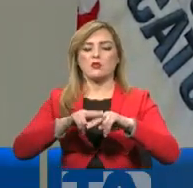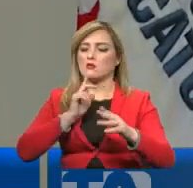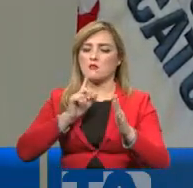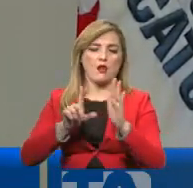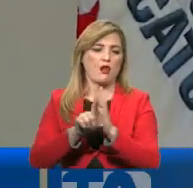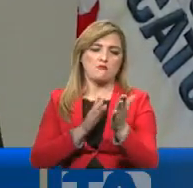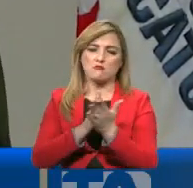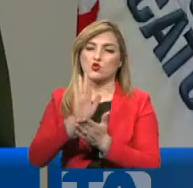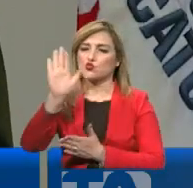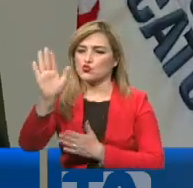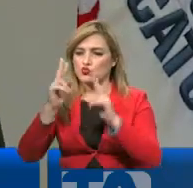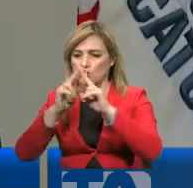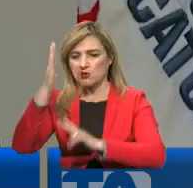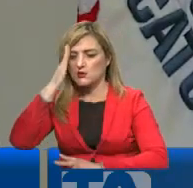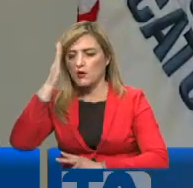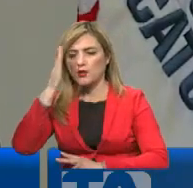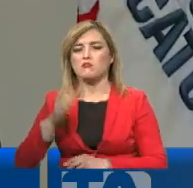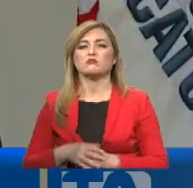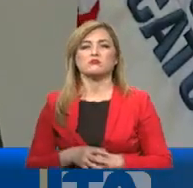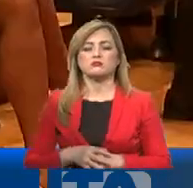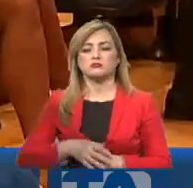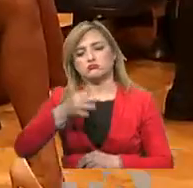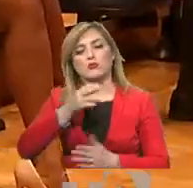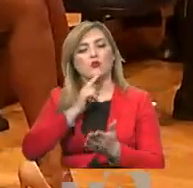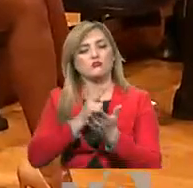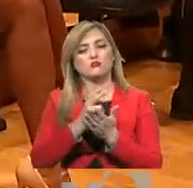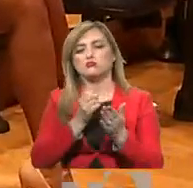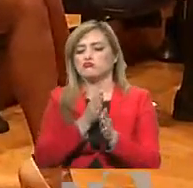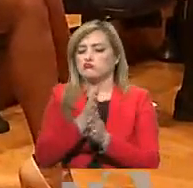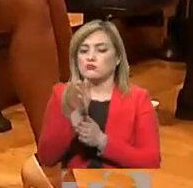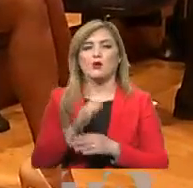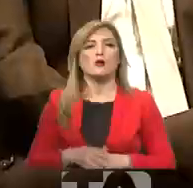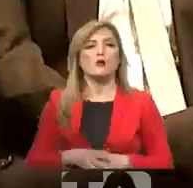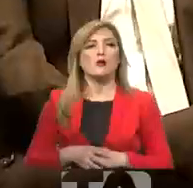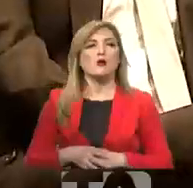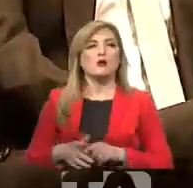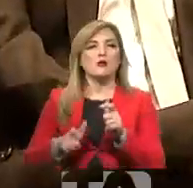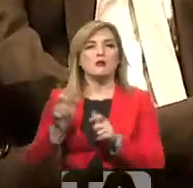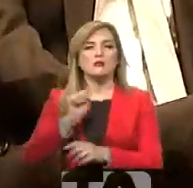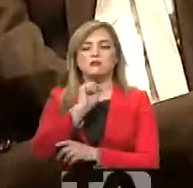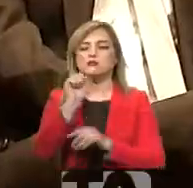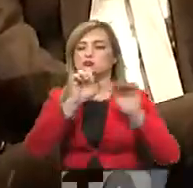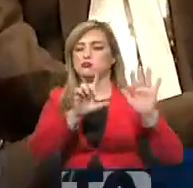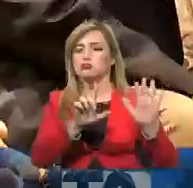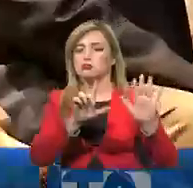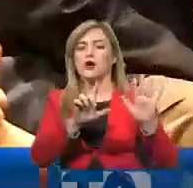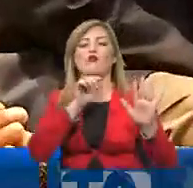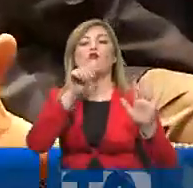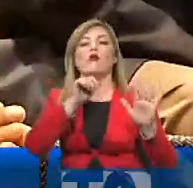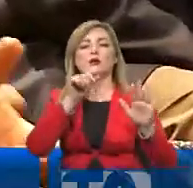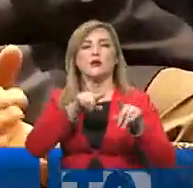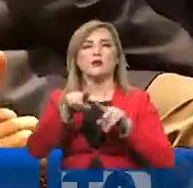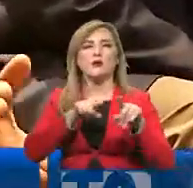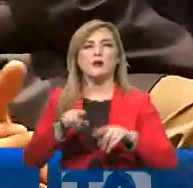por sus conocimientos, probidad e integridad. Con un número reducido de ganadores, 7 cupos restantes en la Corte Nacional